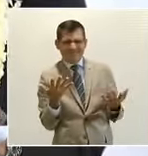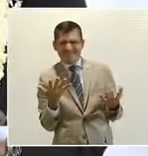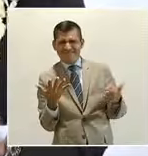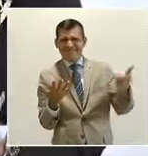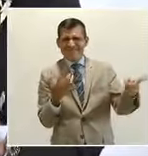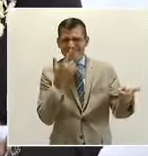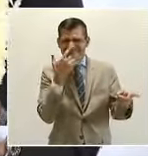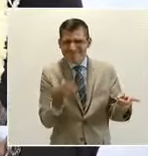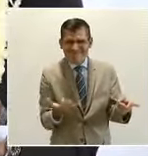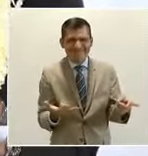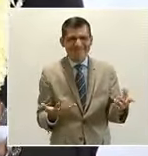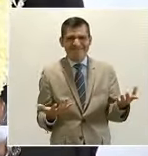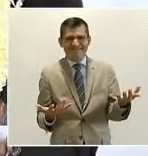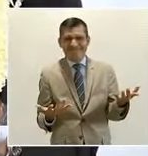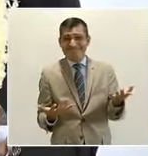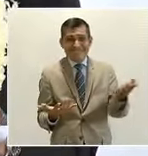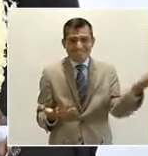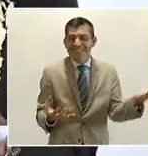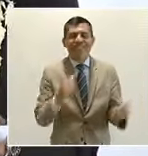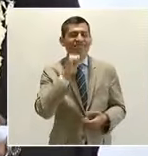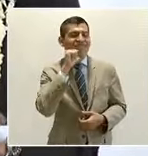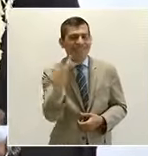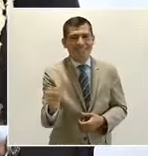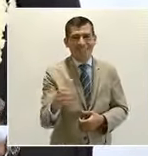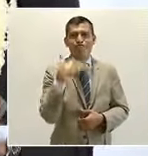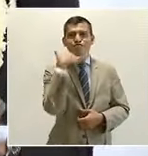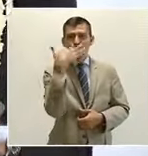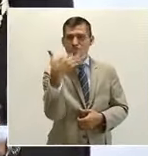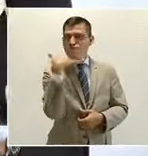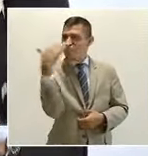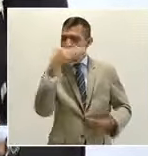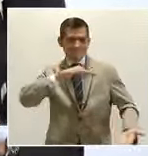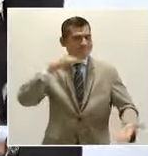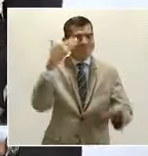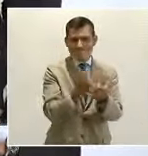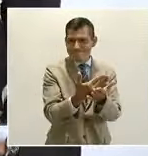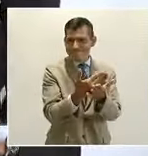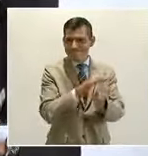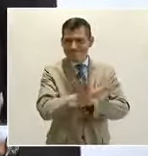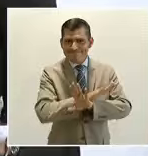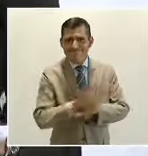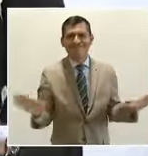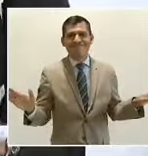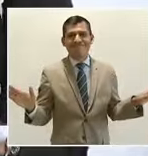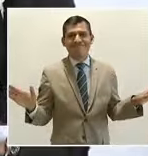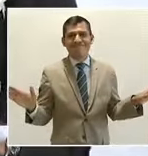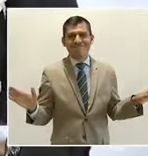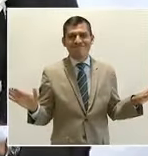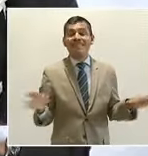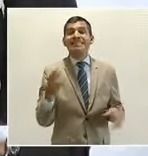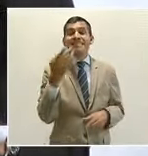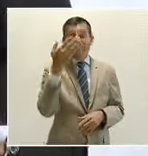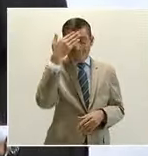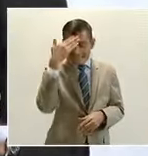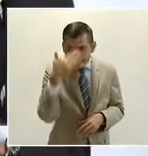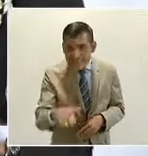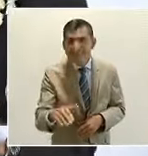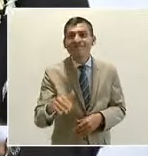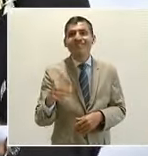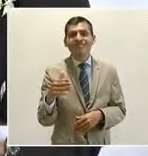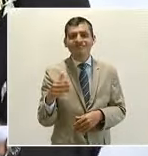se acaba la corrupción y también que se sepa que